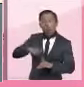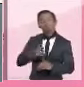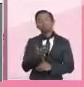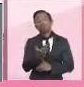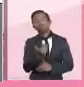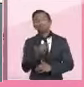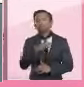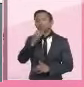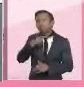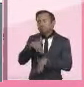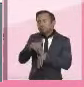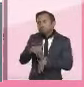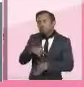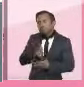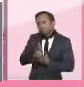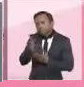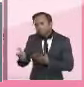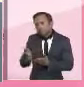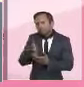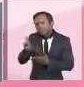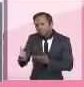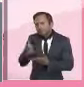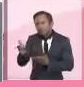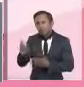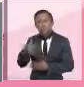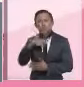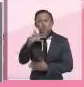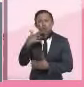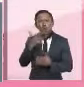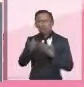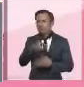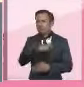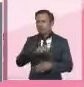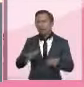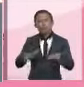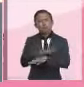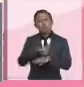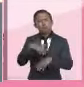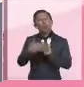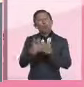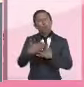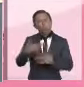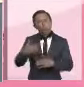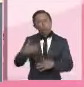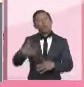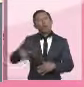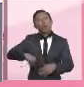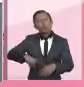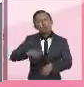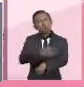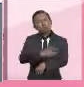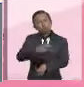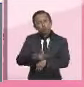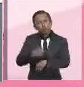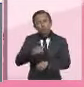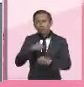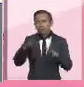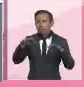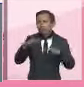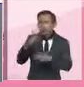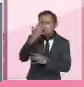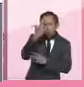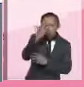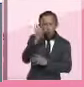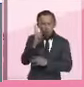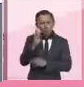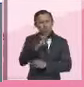que hacer es un gobierno honesto, que no te dé vergüenza y que te permita vivir honestamente. Una honestidad en vida pública y